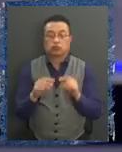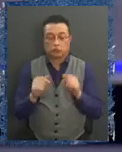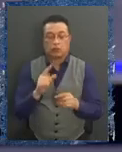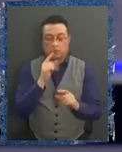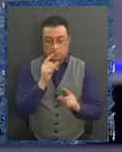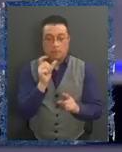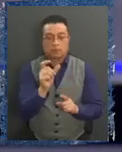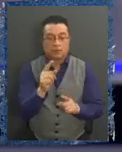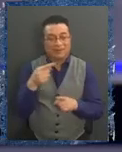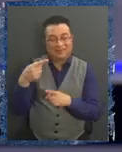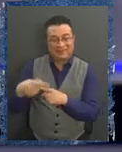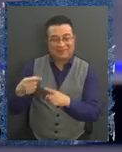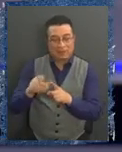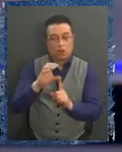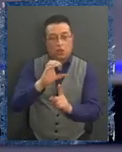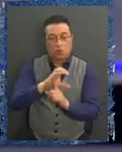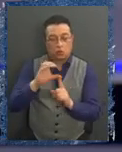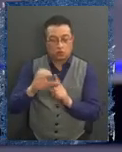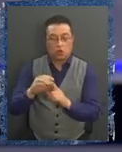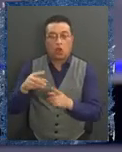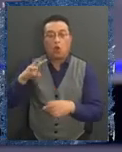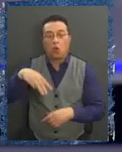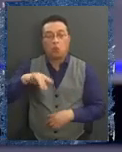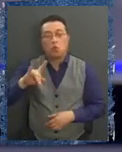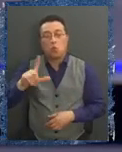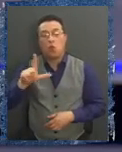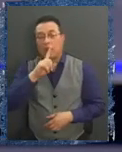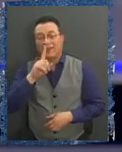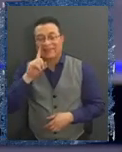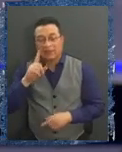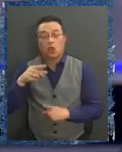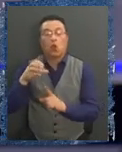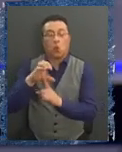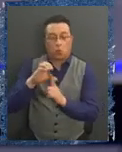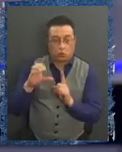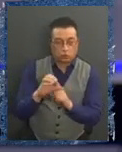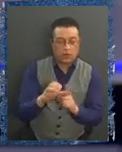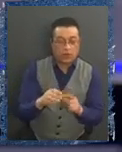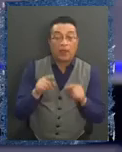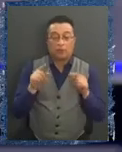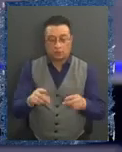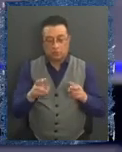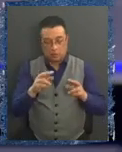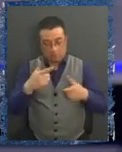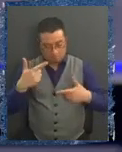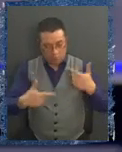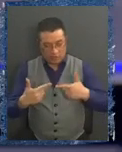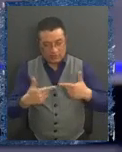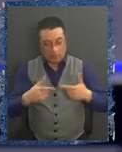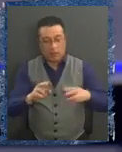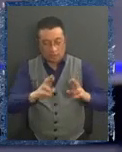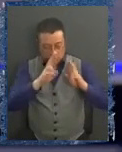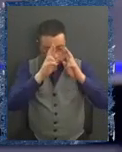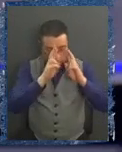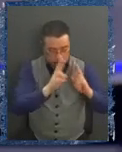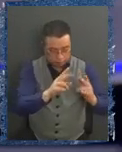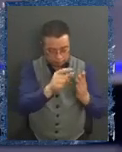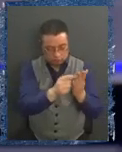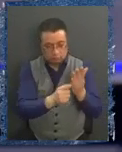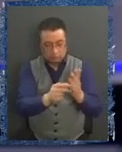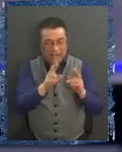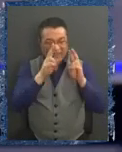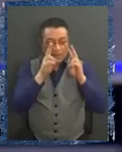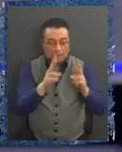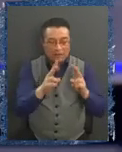de interculturalidad y multiculturalidad. Es una política de reconocimiento, de respeto a nuestros pueblos